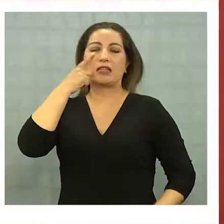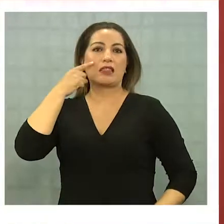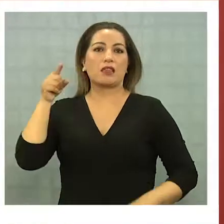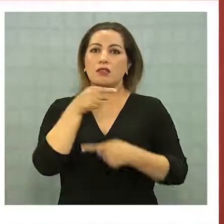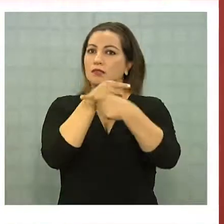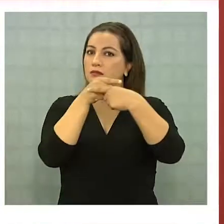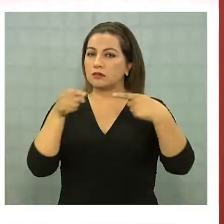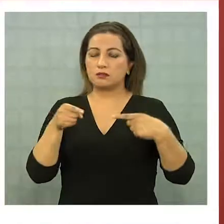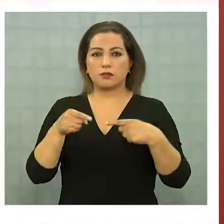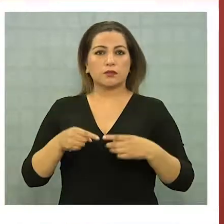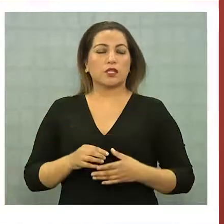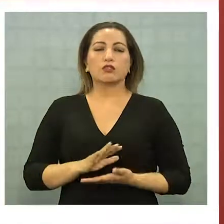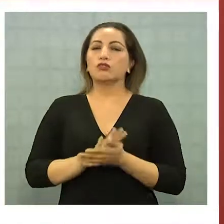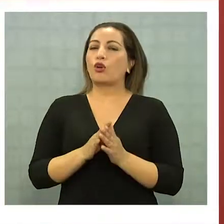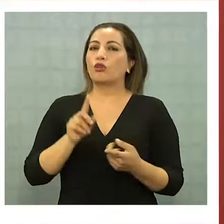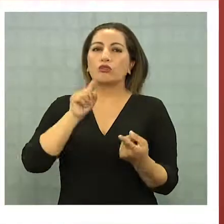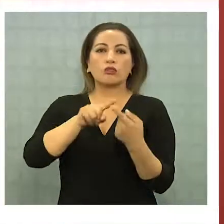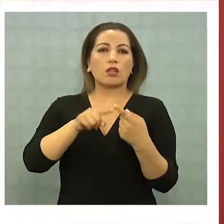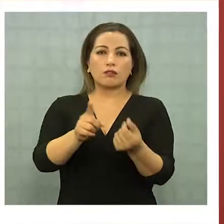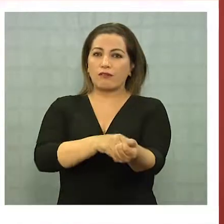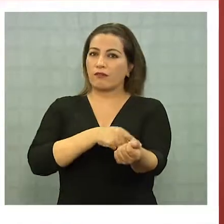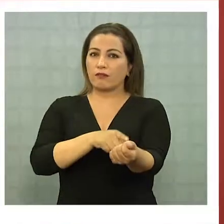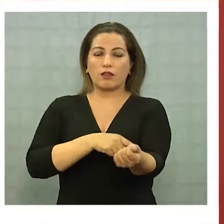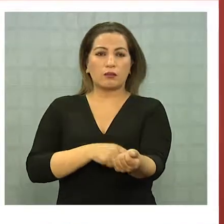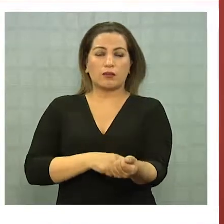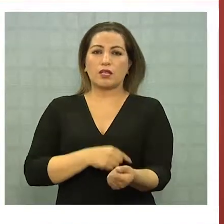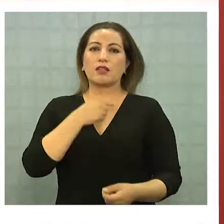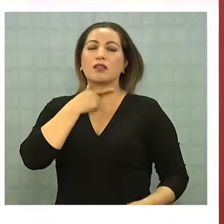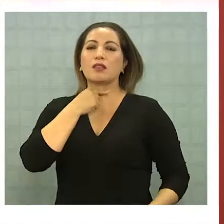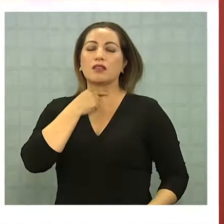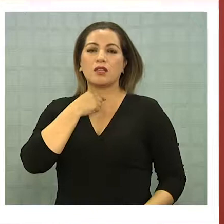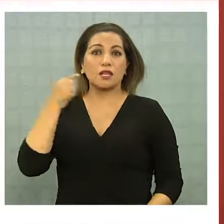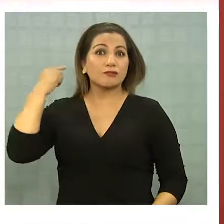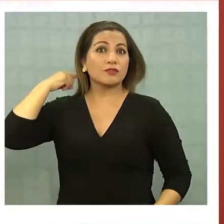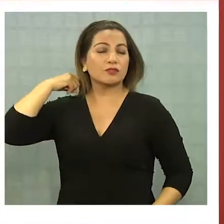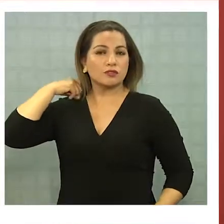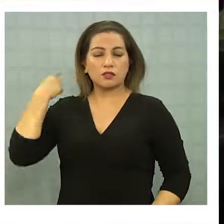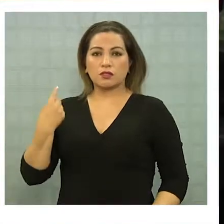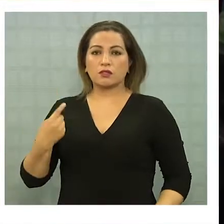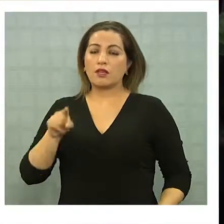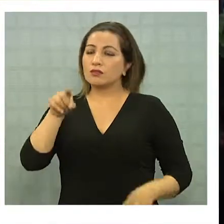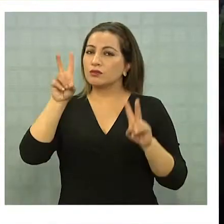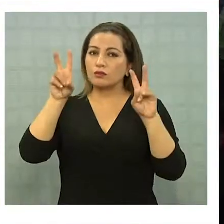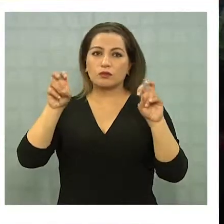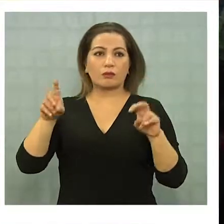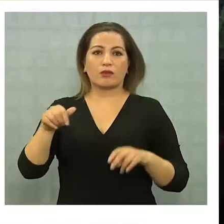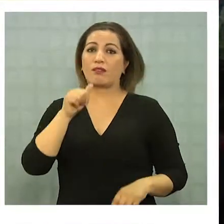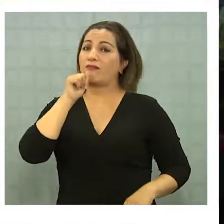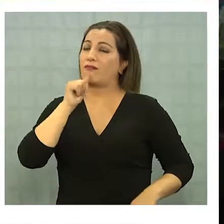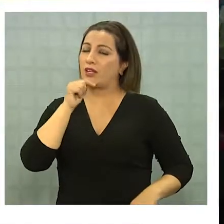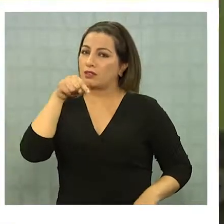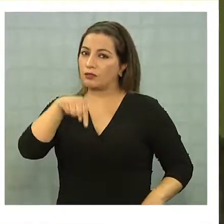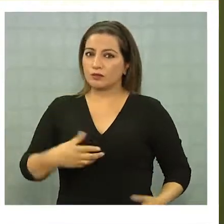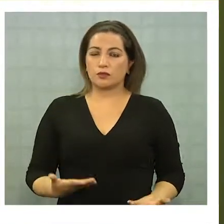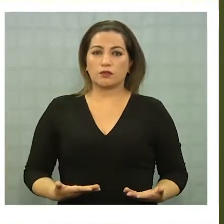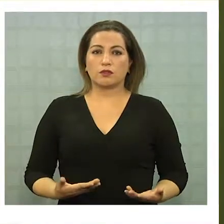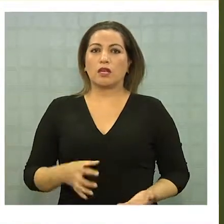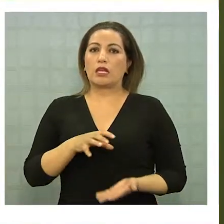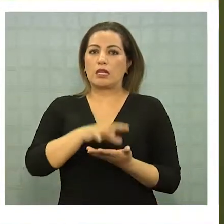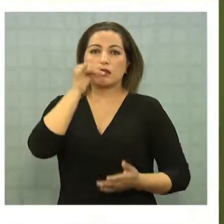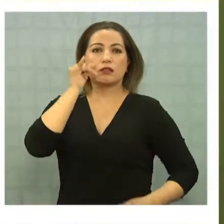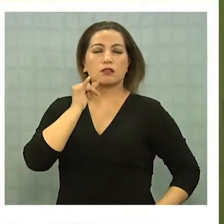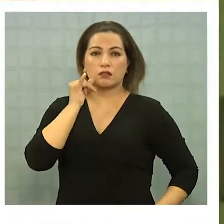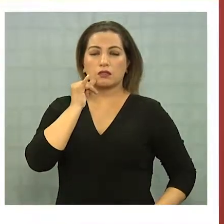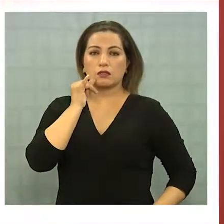7 días a la semana, que toma contacto con la familia, que intenta sensibilizarlo, pero es un tema que no está presente hoy